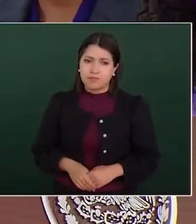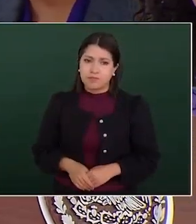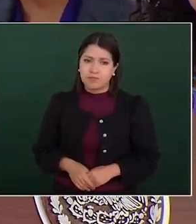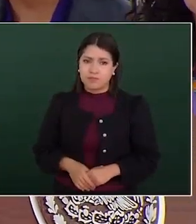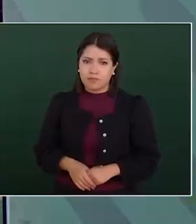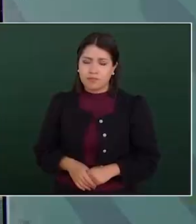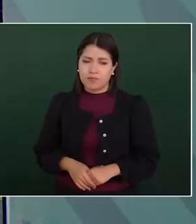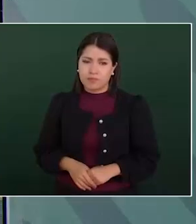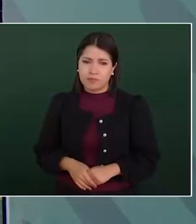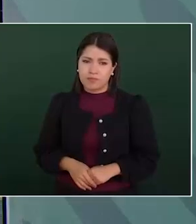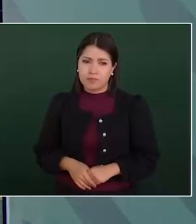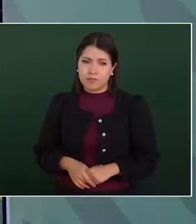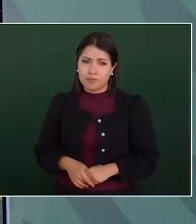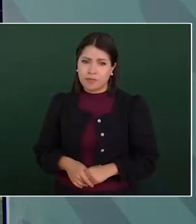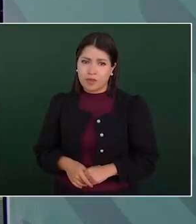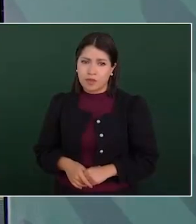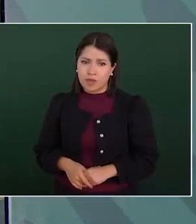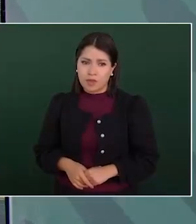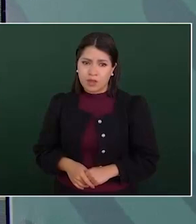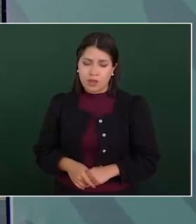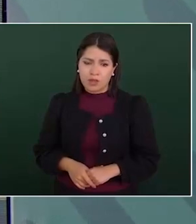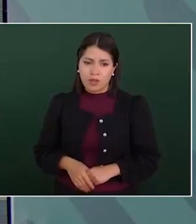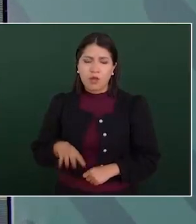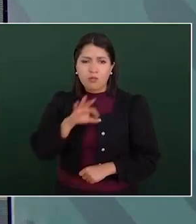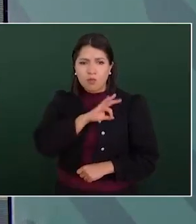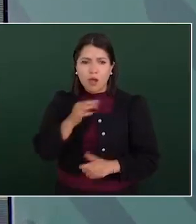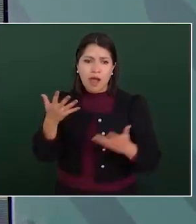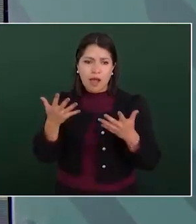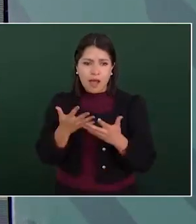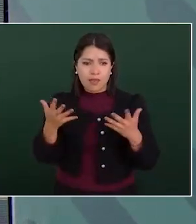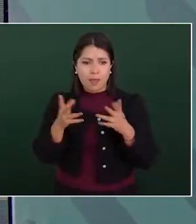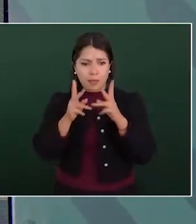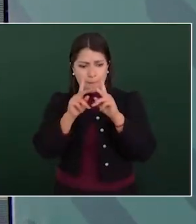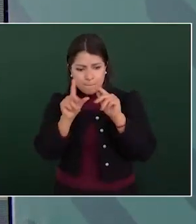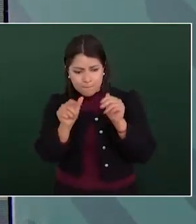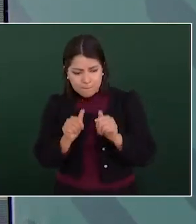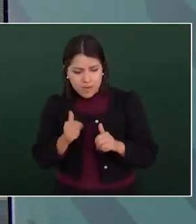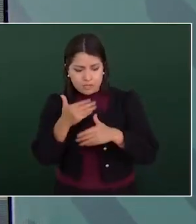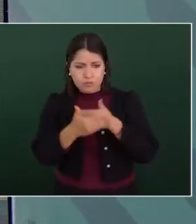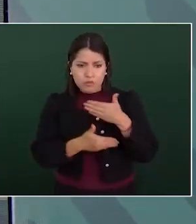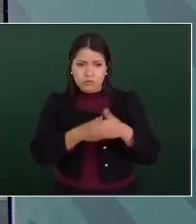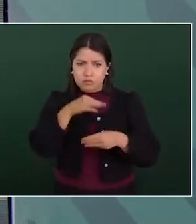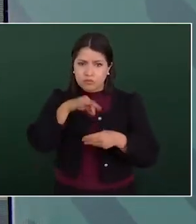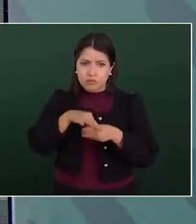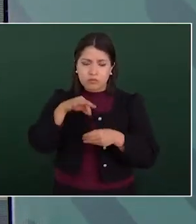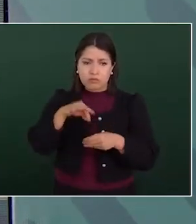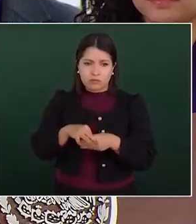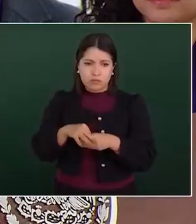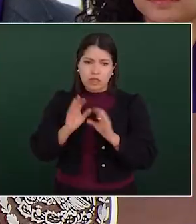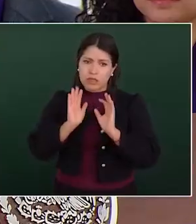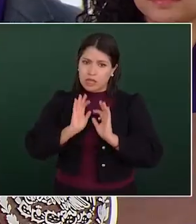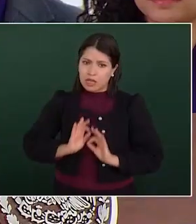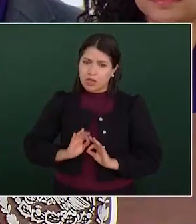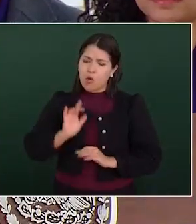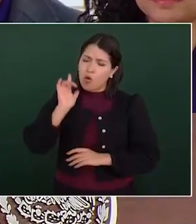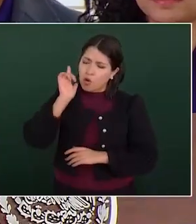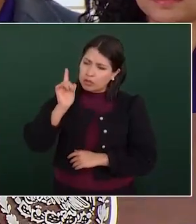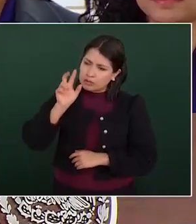se lleven a cabo en paz, en tranquilidad, lo deseo mucho.